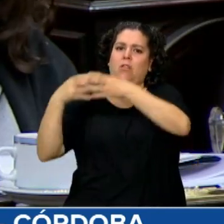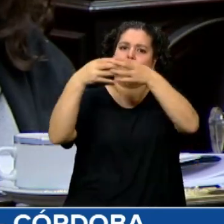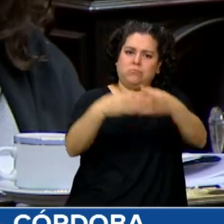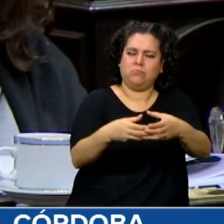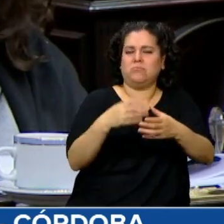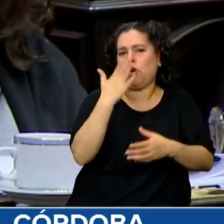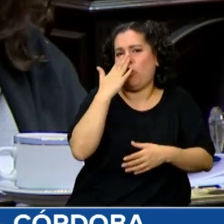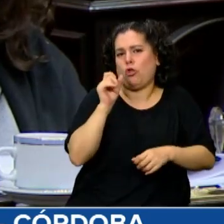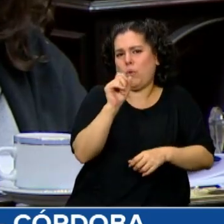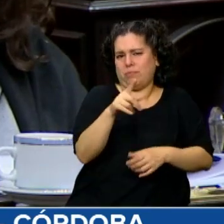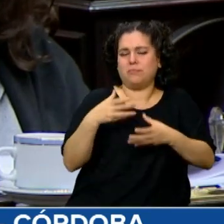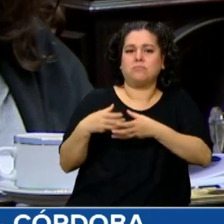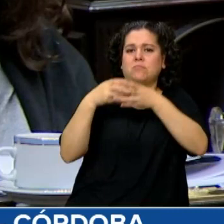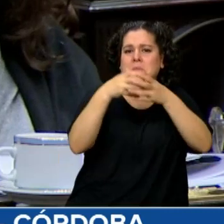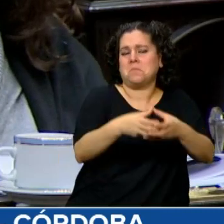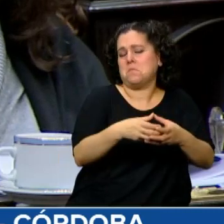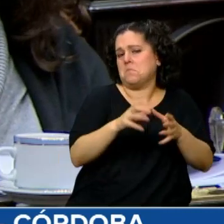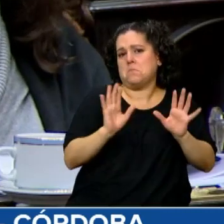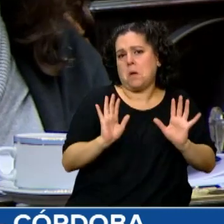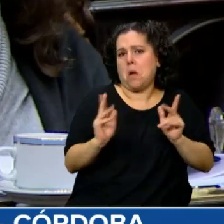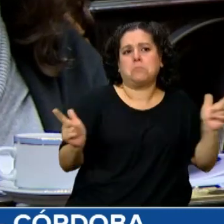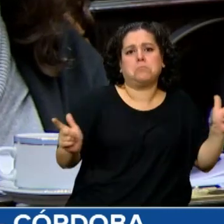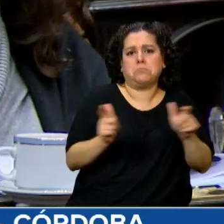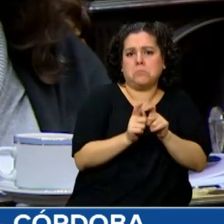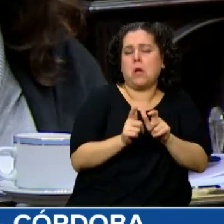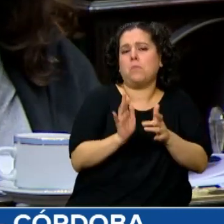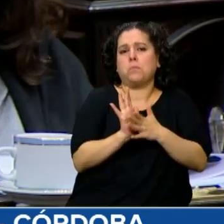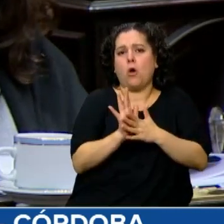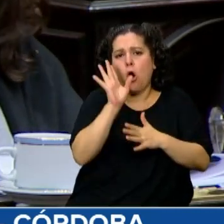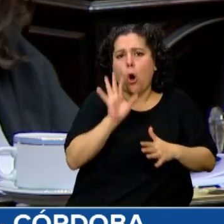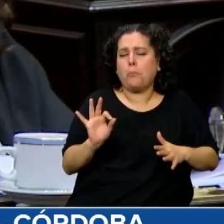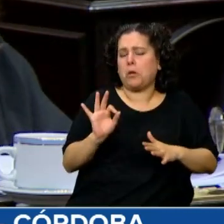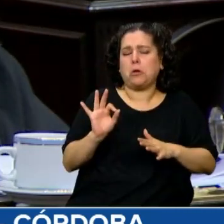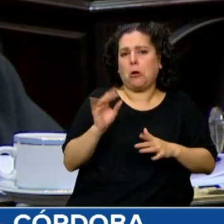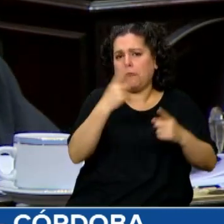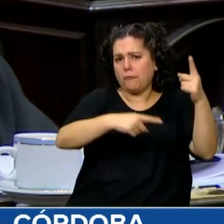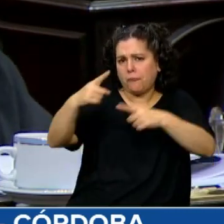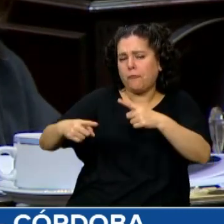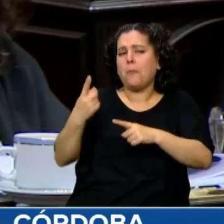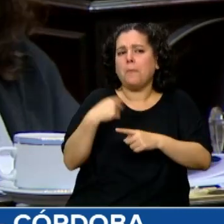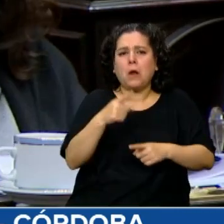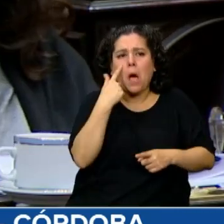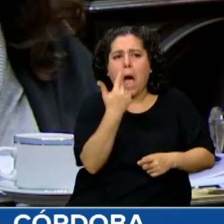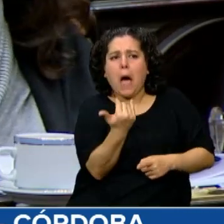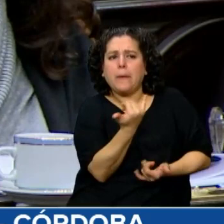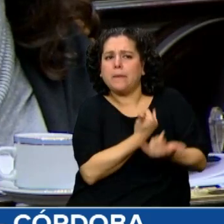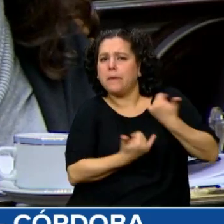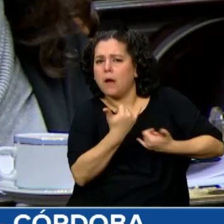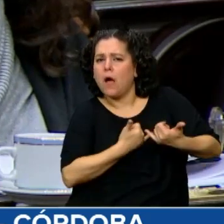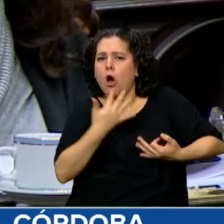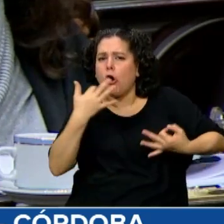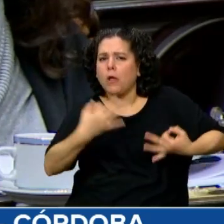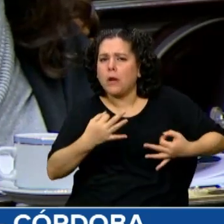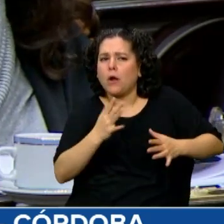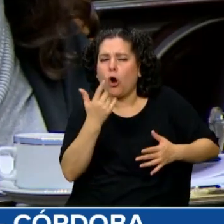Córdoba. Nos juntamos sin absolutamente ninguna diferencia, escuchamos el planteo que originalmente, y